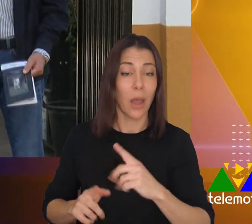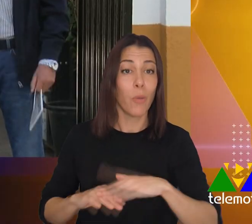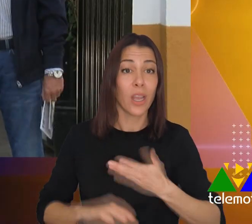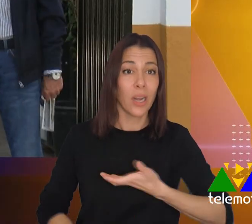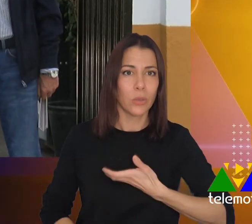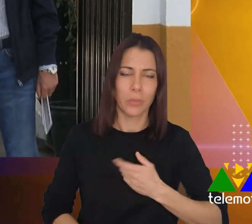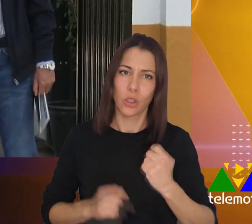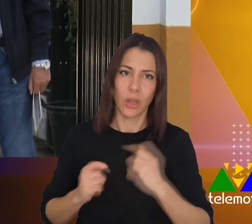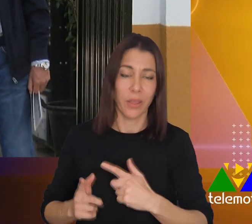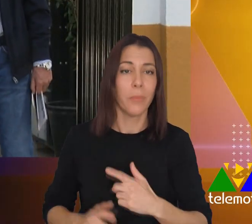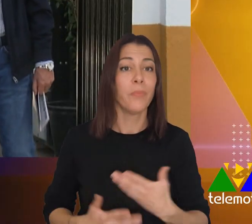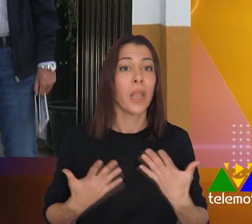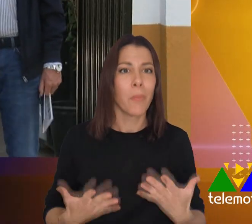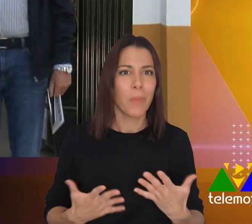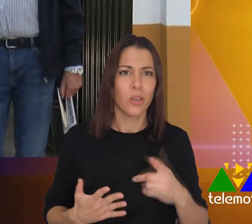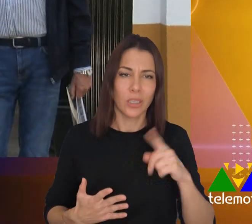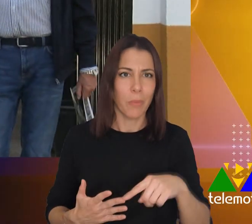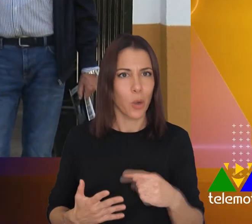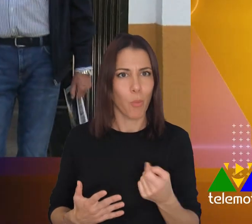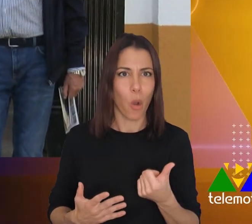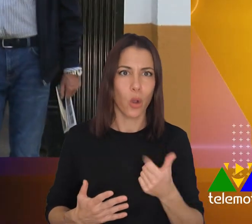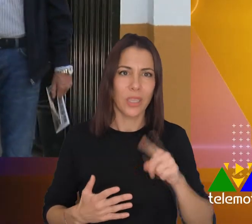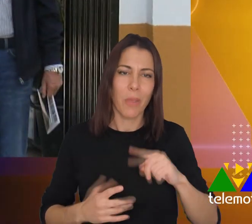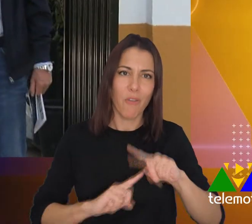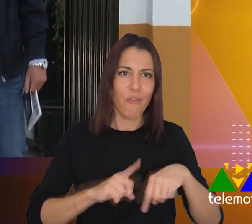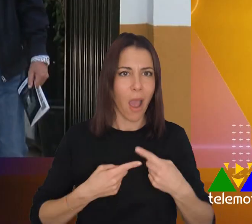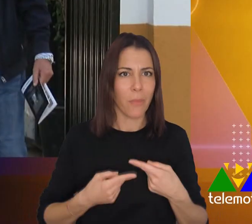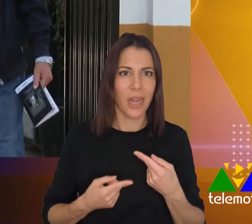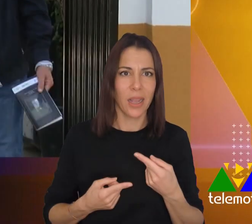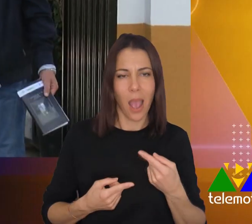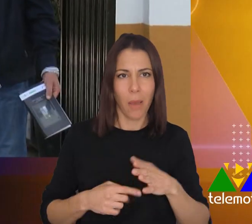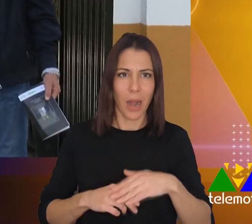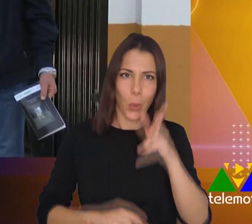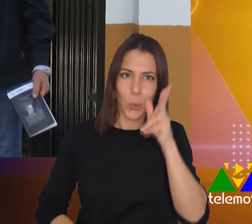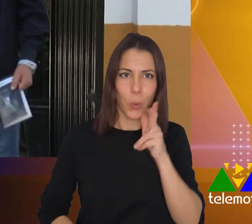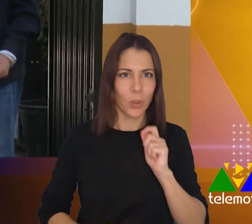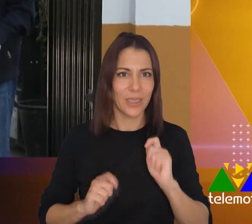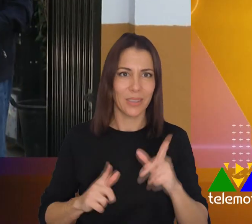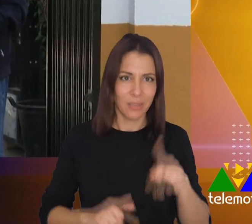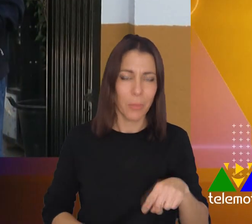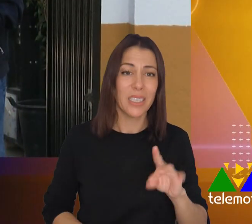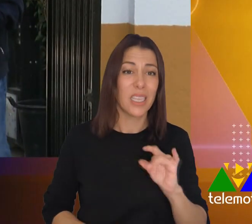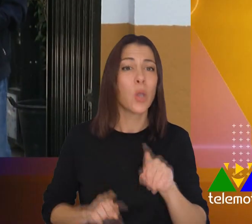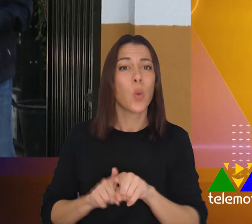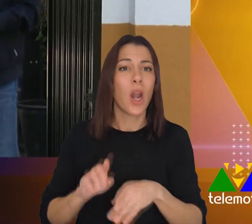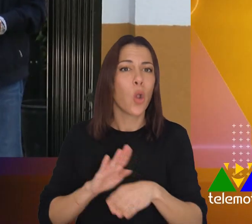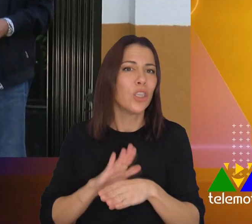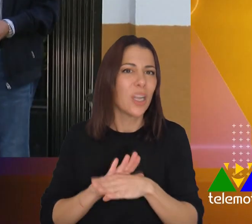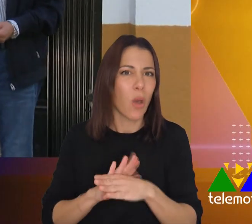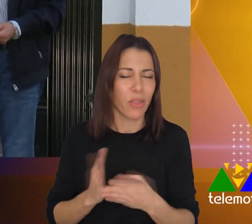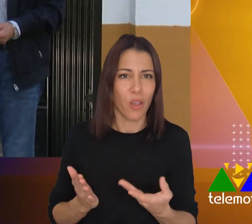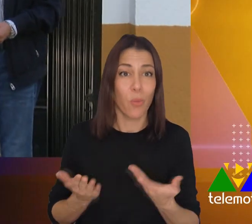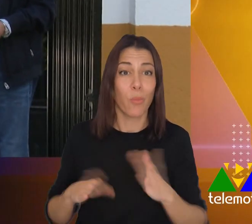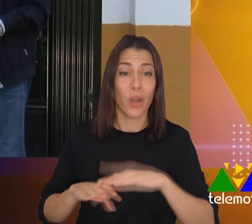ayuntamientos cierta prestancia. Y mantener un poco el caché de la propia familia, claro, ¿no? Sí, un poco, claro, es decir, es la continuación, es decir, se refleja